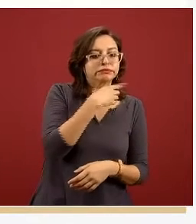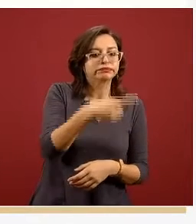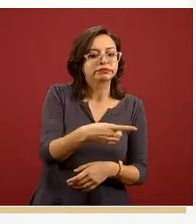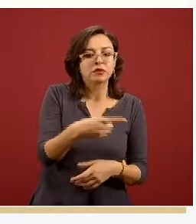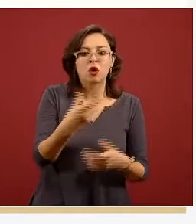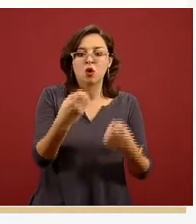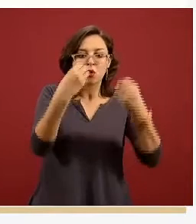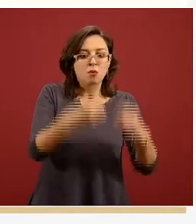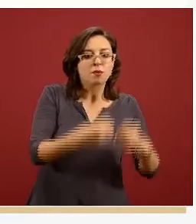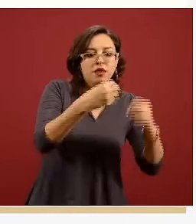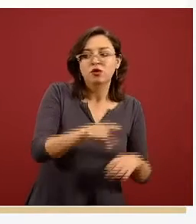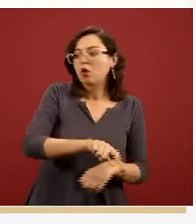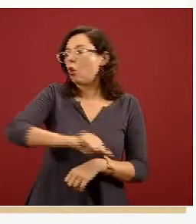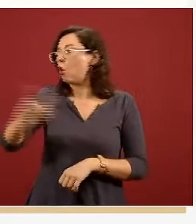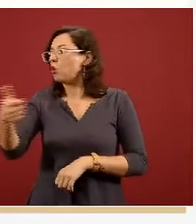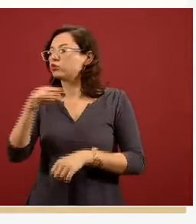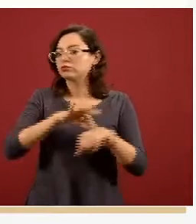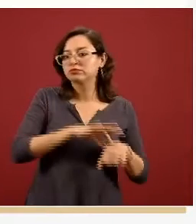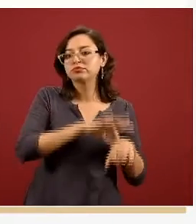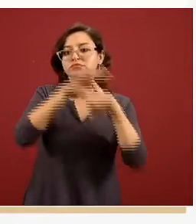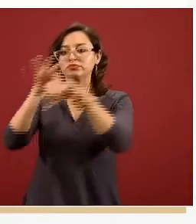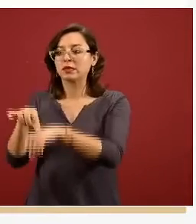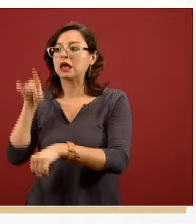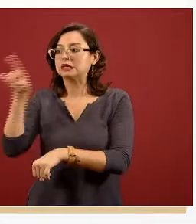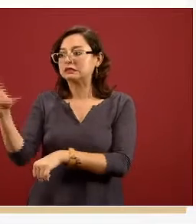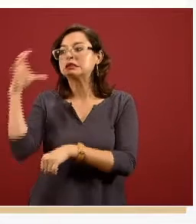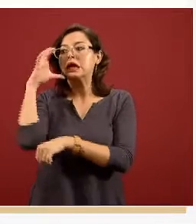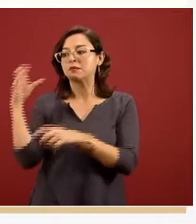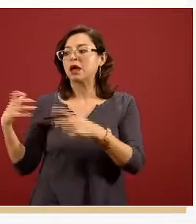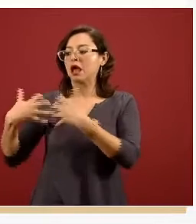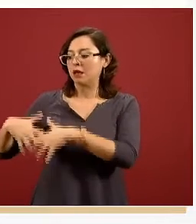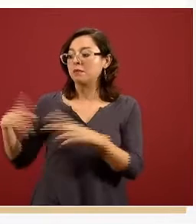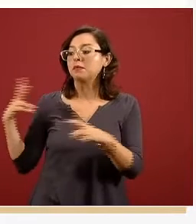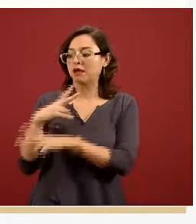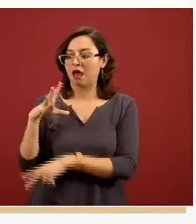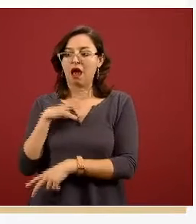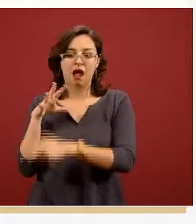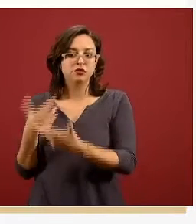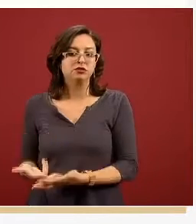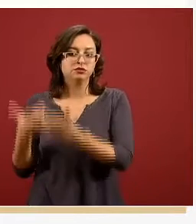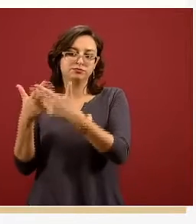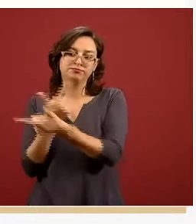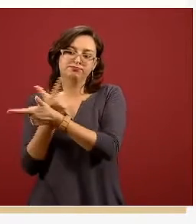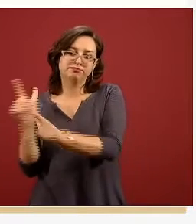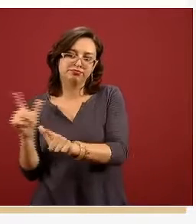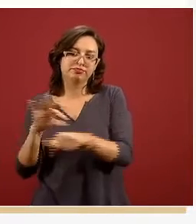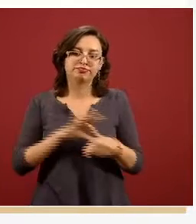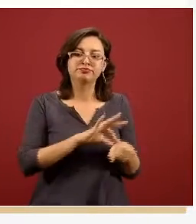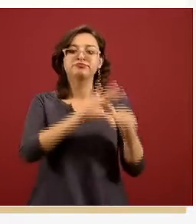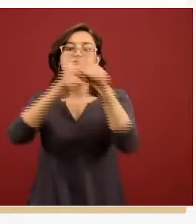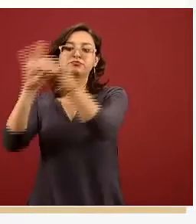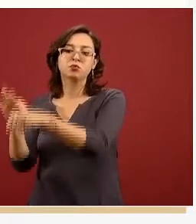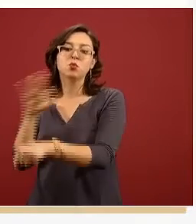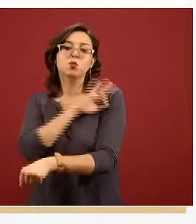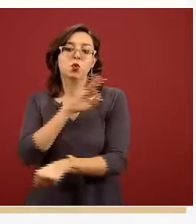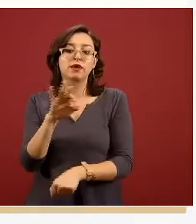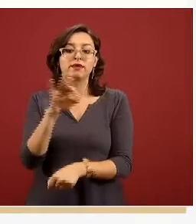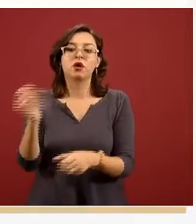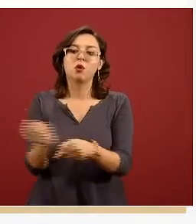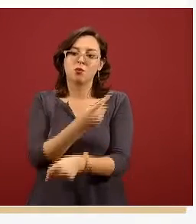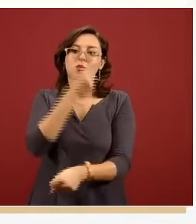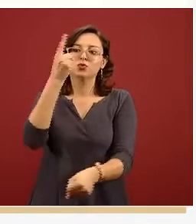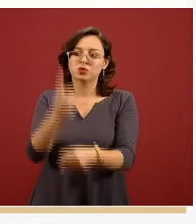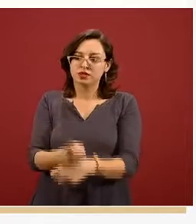con ventilador, poder ser derivados a hospitales que sí tienen camas disponibles y por lo tanto entonces no perder la oportunidad